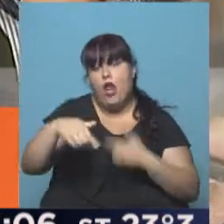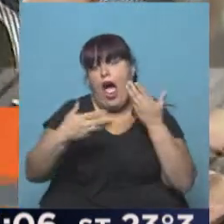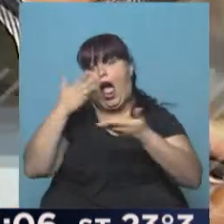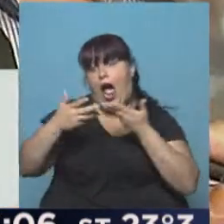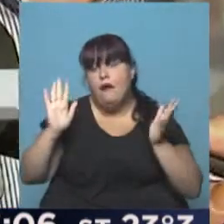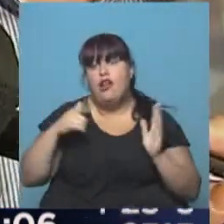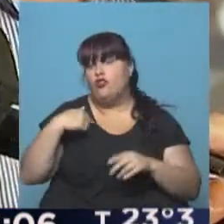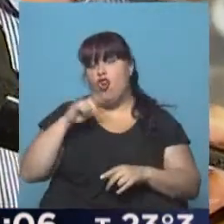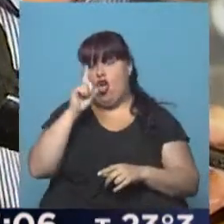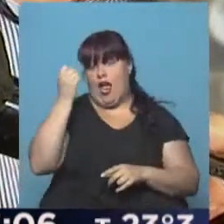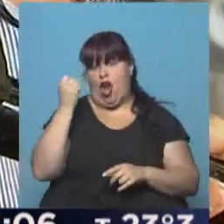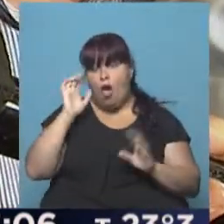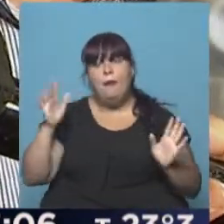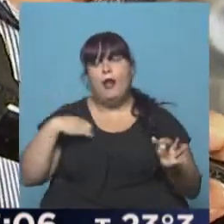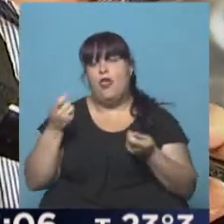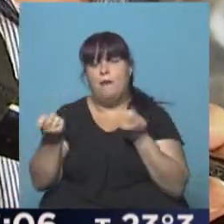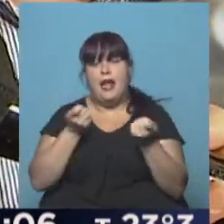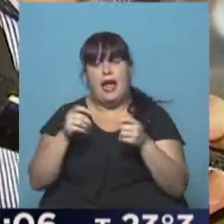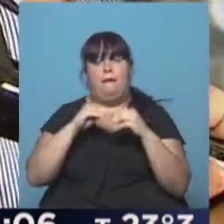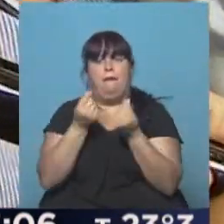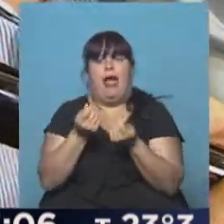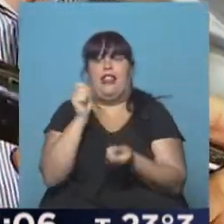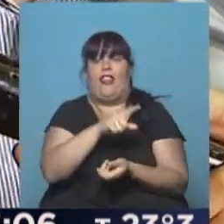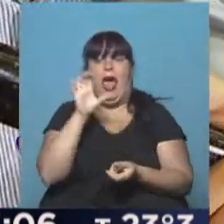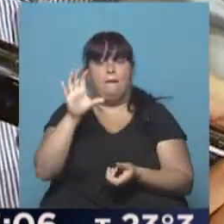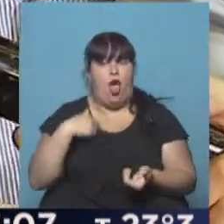Yo no soy economista, pero tengo que manejar los números de la provincia.